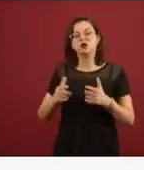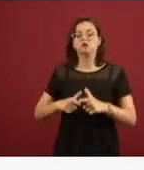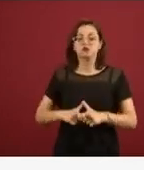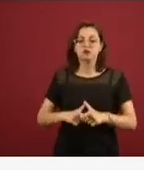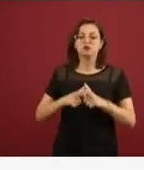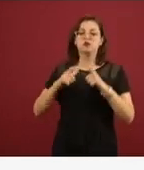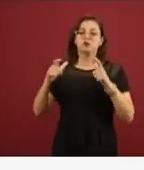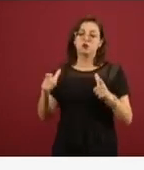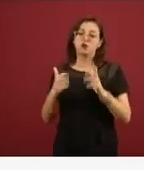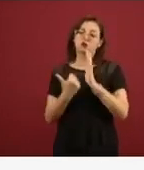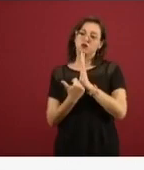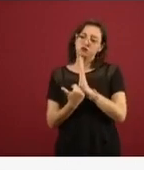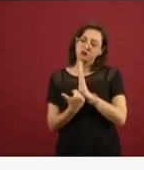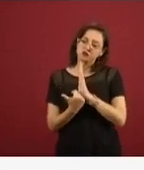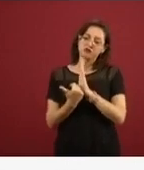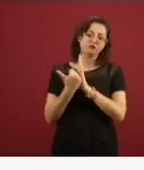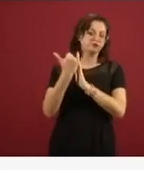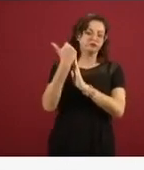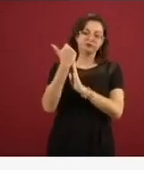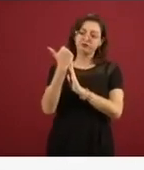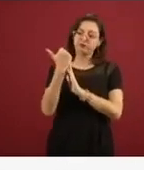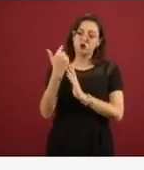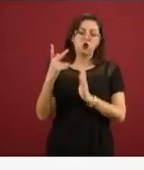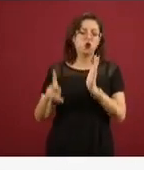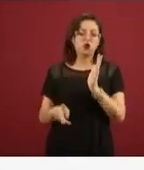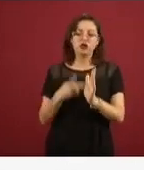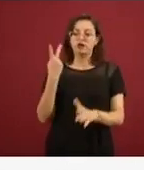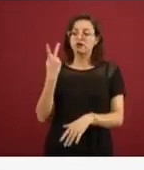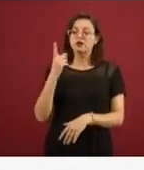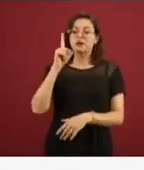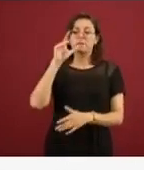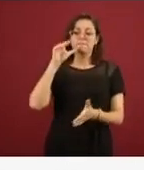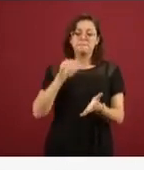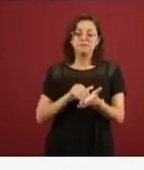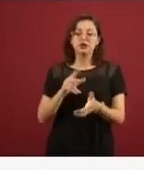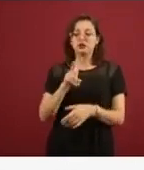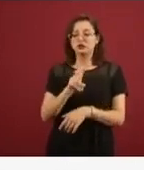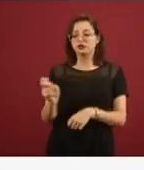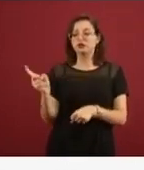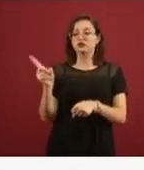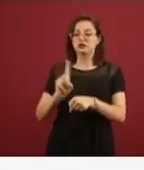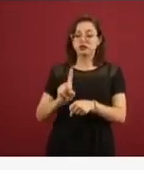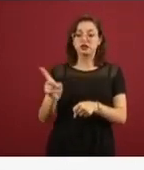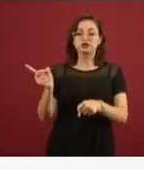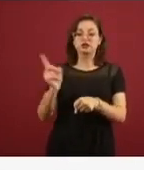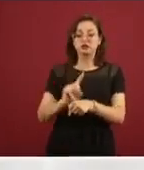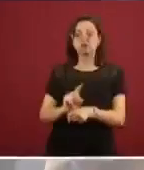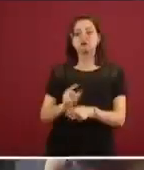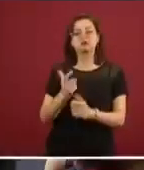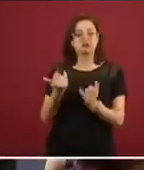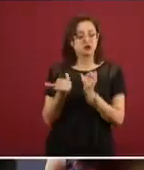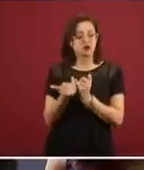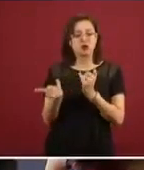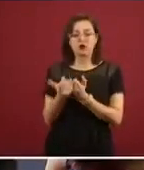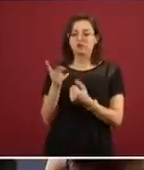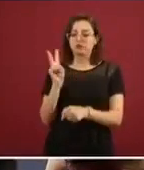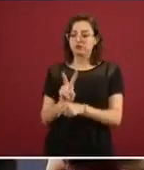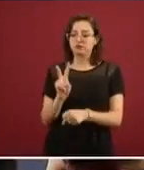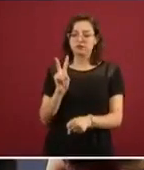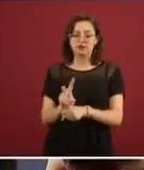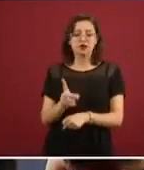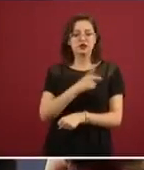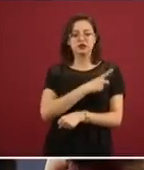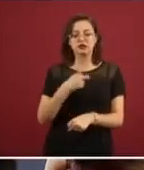la posición o el punto en la línea cerca a los 1.200 diarios, y es algo entonces que tenemos que estar también monitoreando